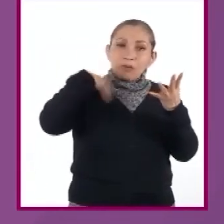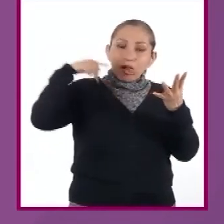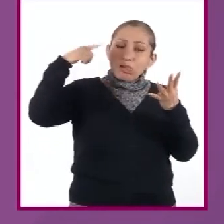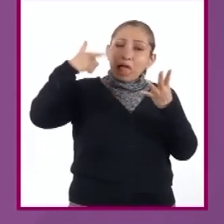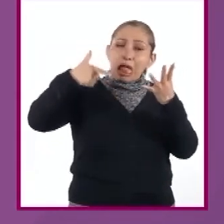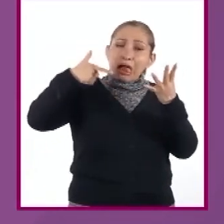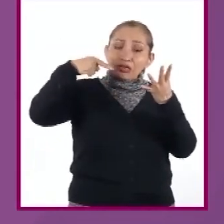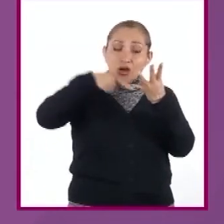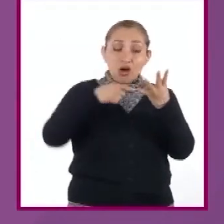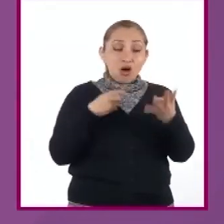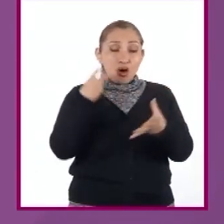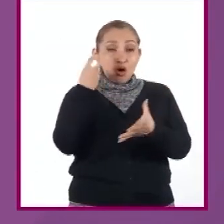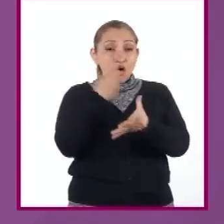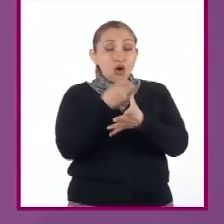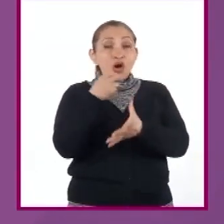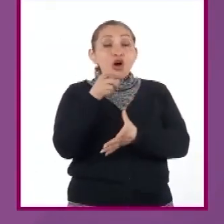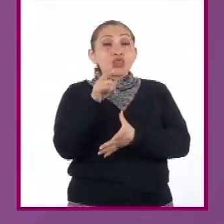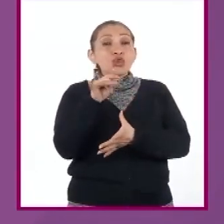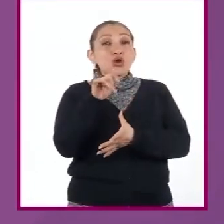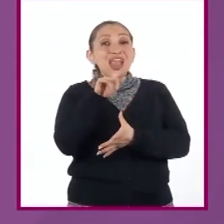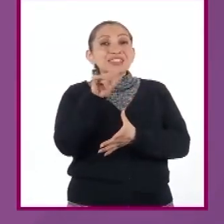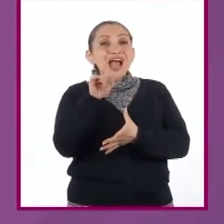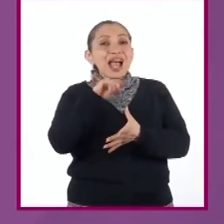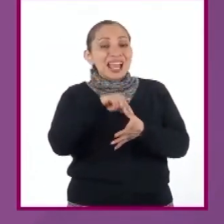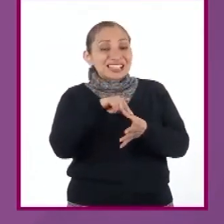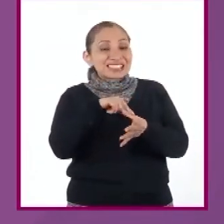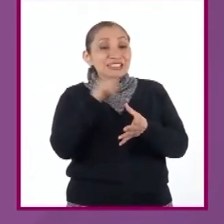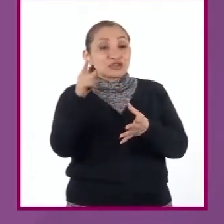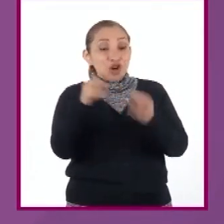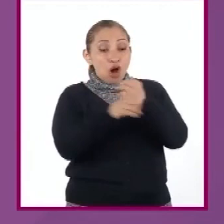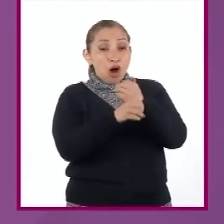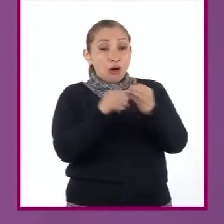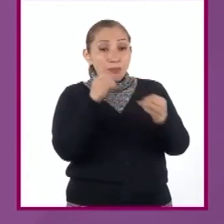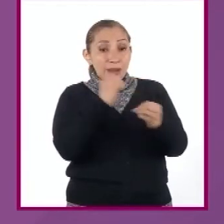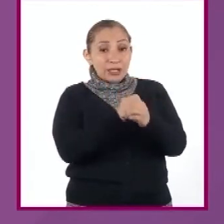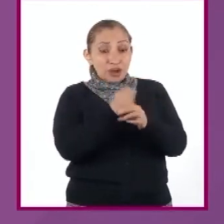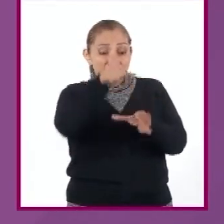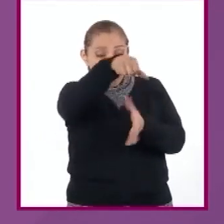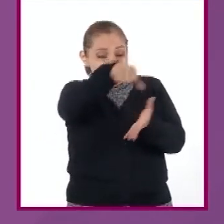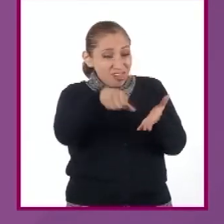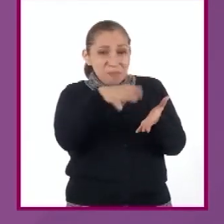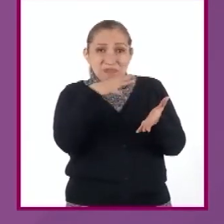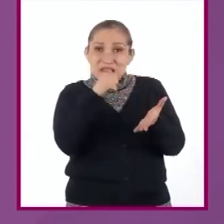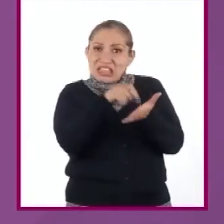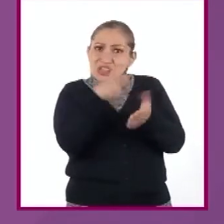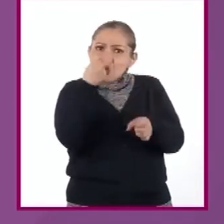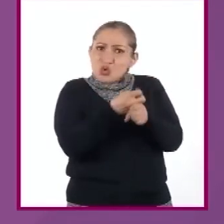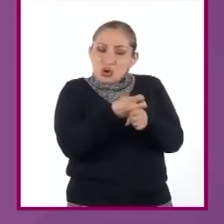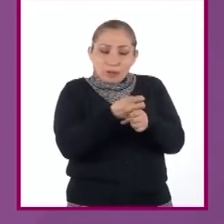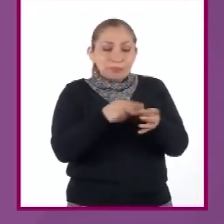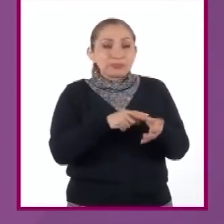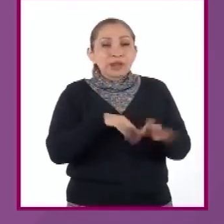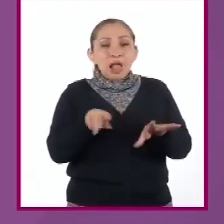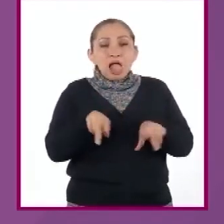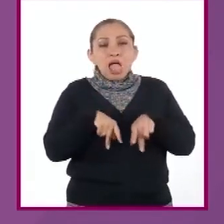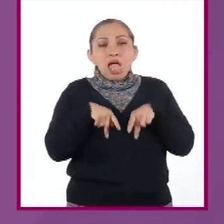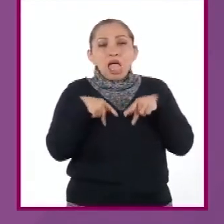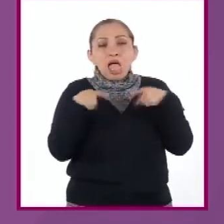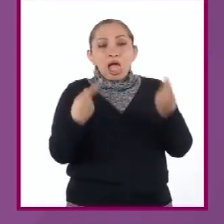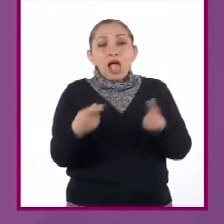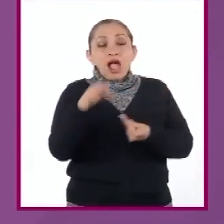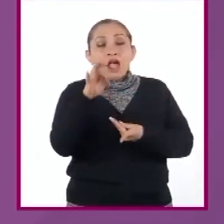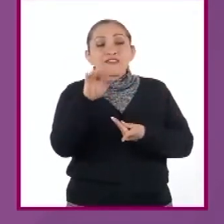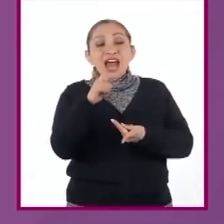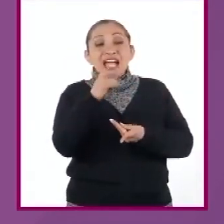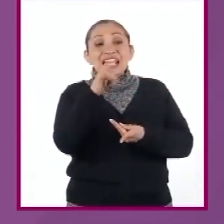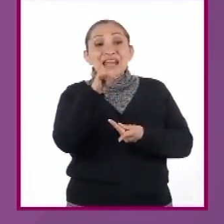La dureza, en cambio, se refiere a la resistencia que tiene un objeto a ser rayado. La fragilidad es la facilidad